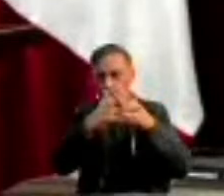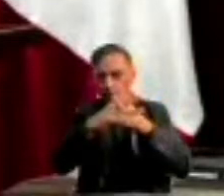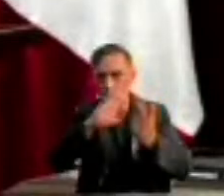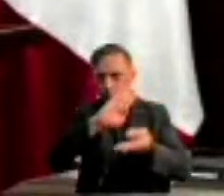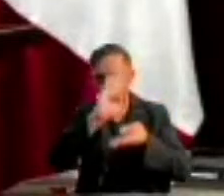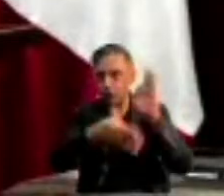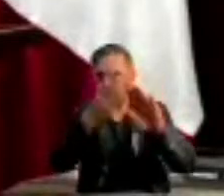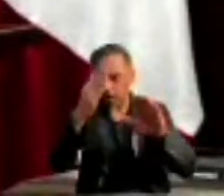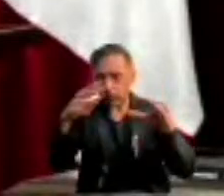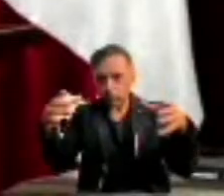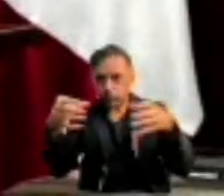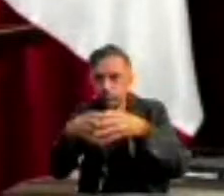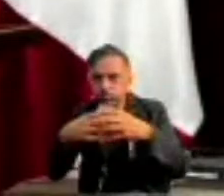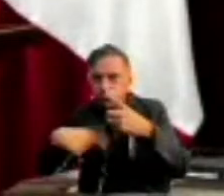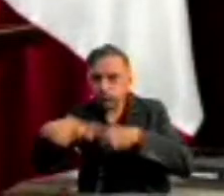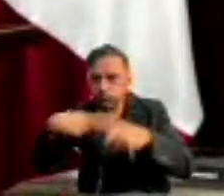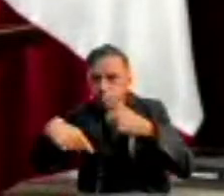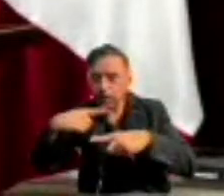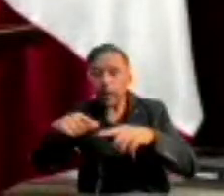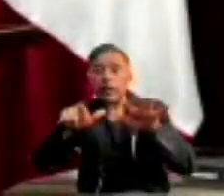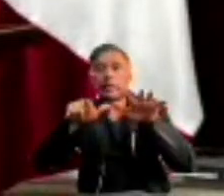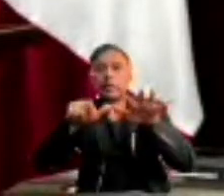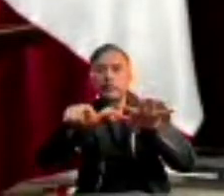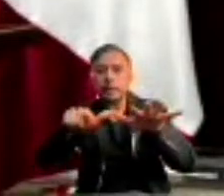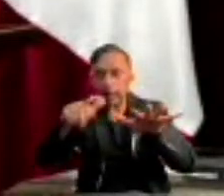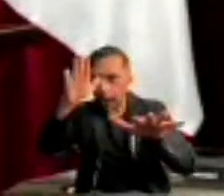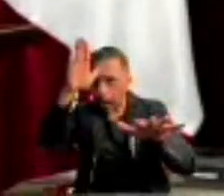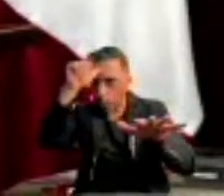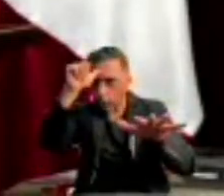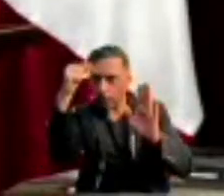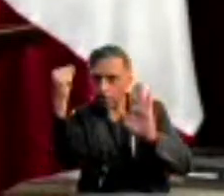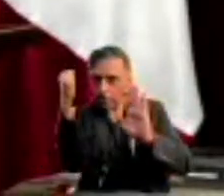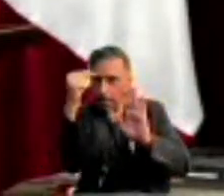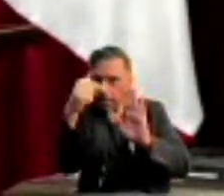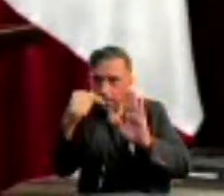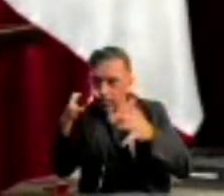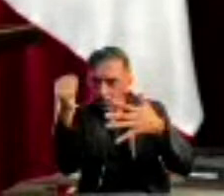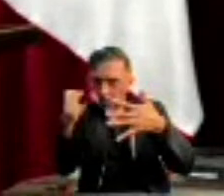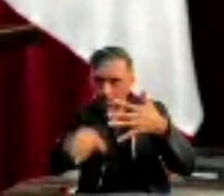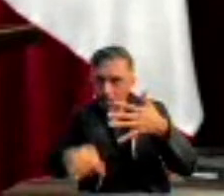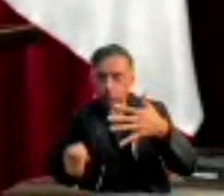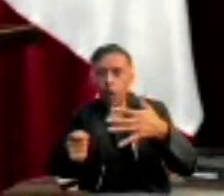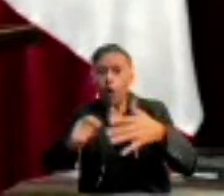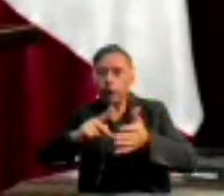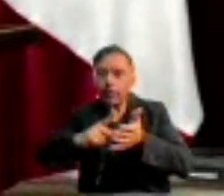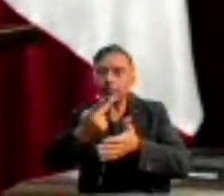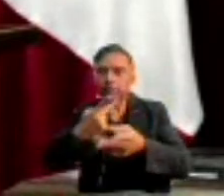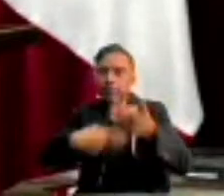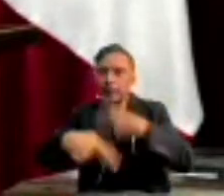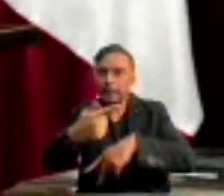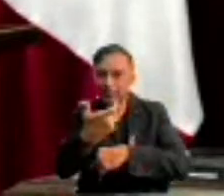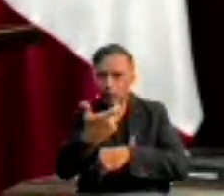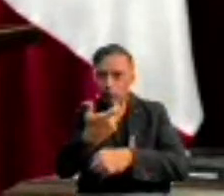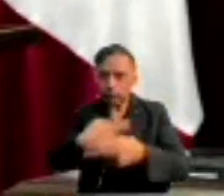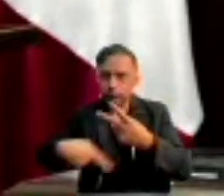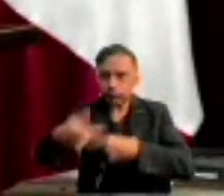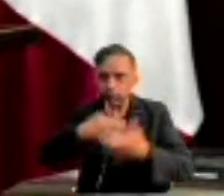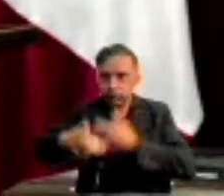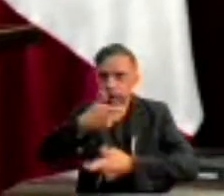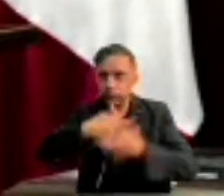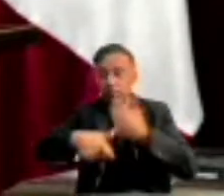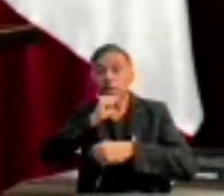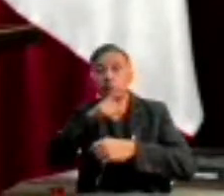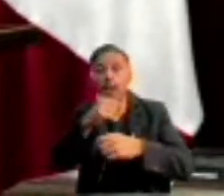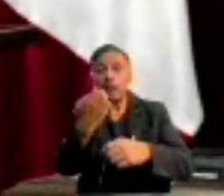implementar 17 medidas de reactivación económica, instituir el servicio militar obligatorio en las escuelas